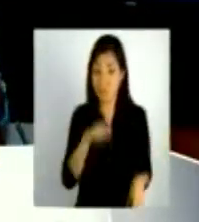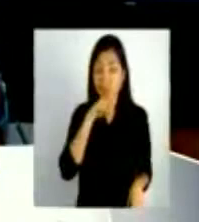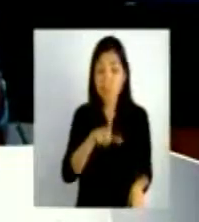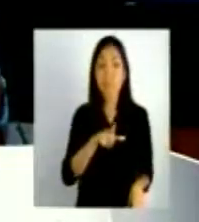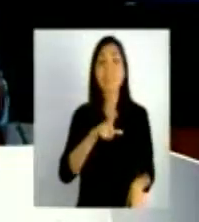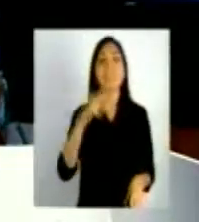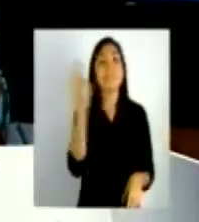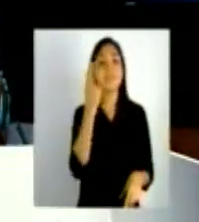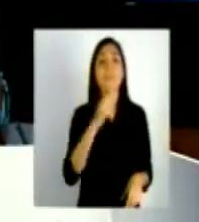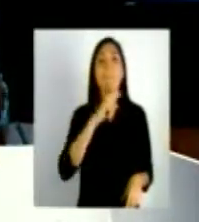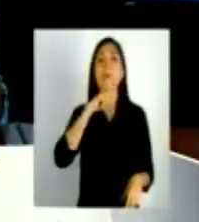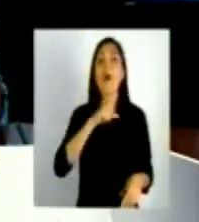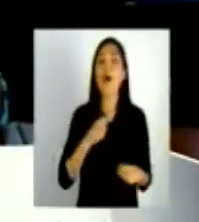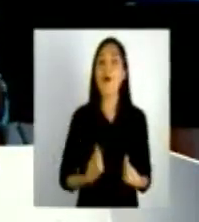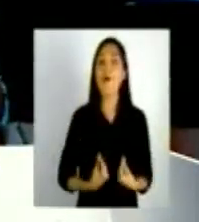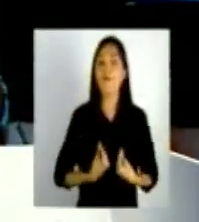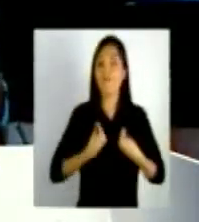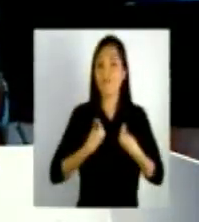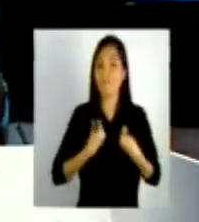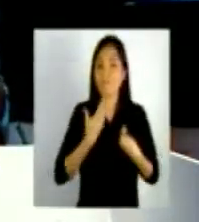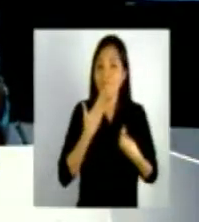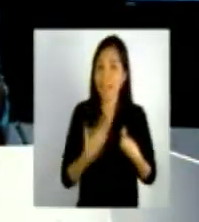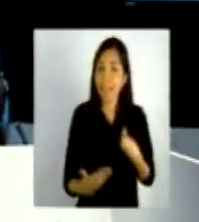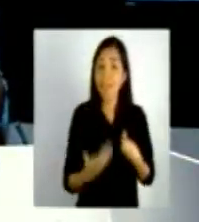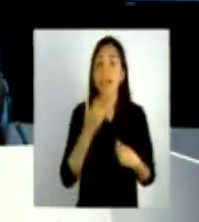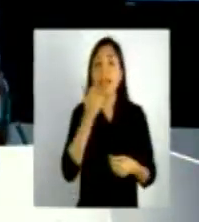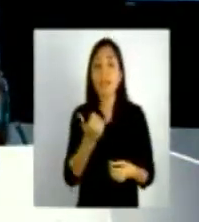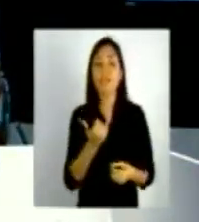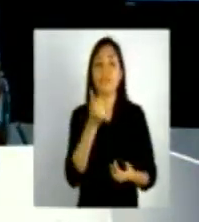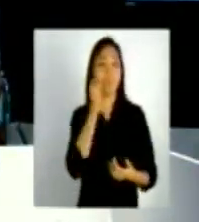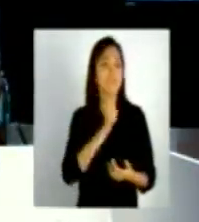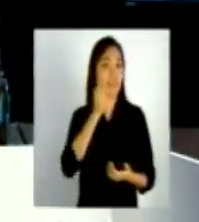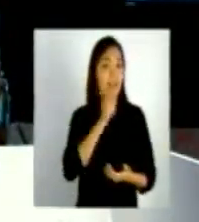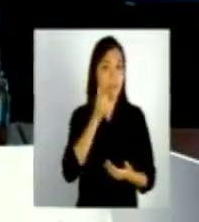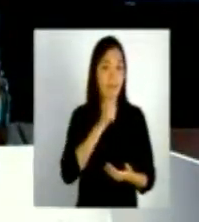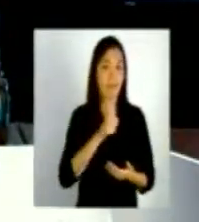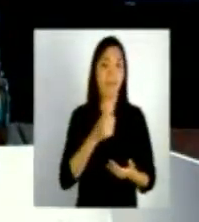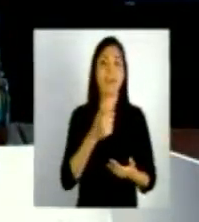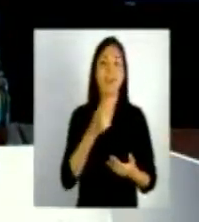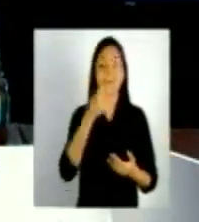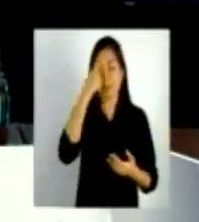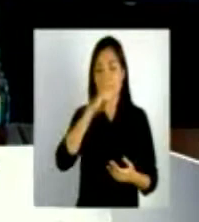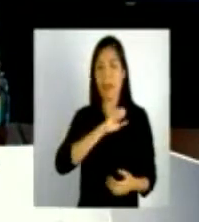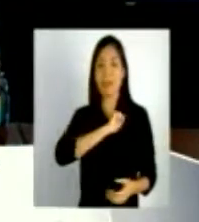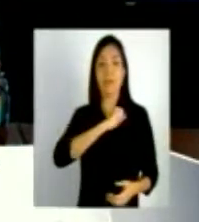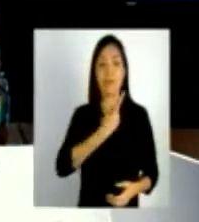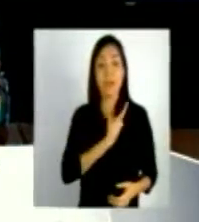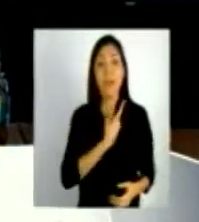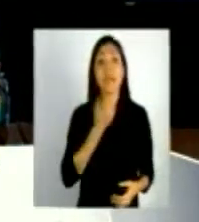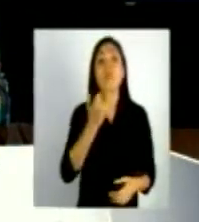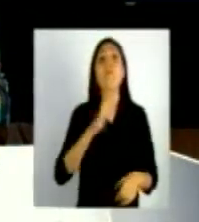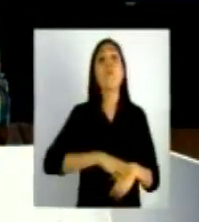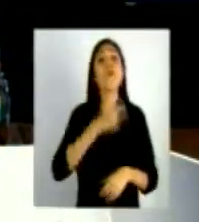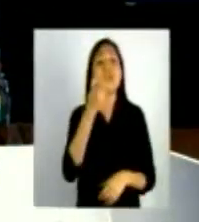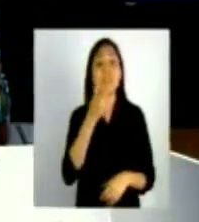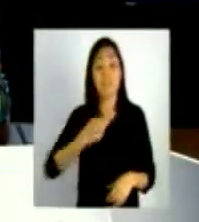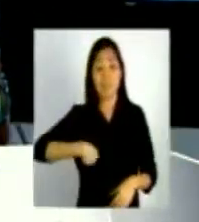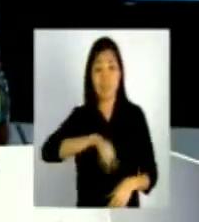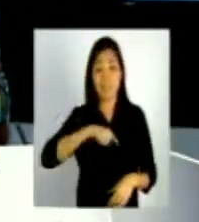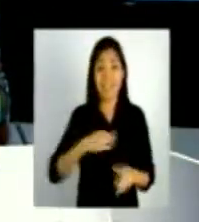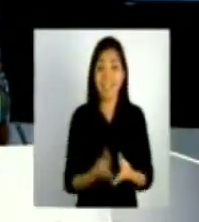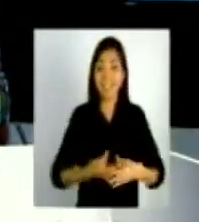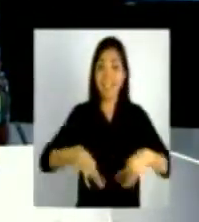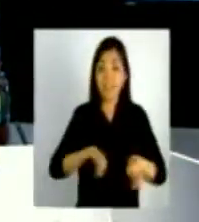podamos vivir con bienestar y con una economía saludable. Por eso es importante que nosotros